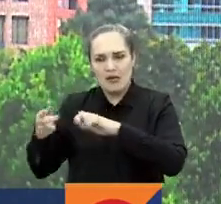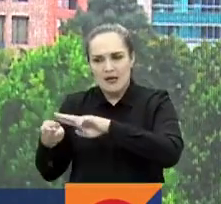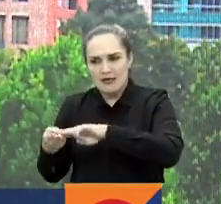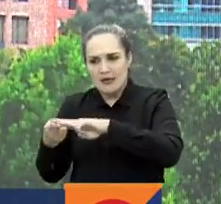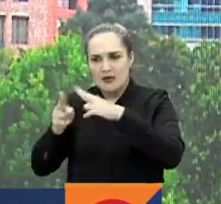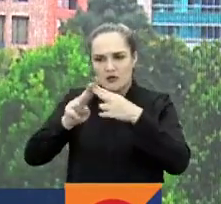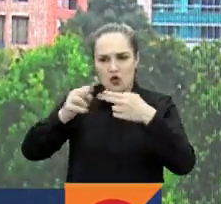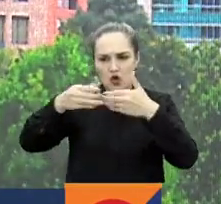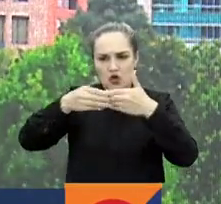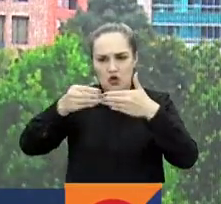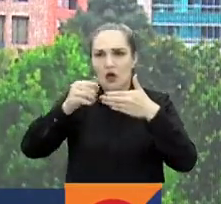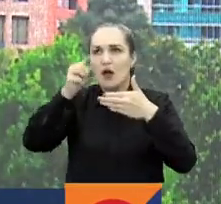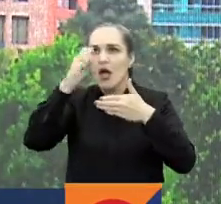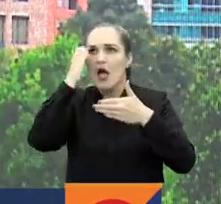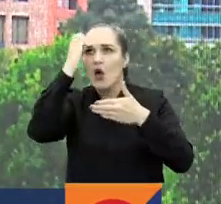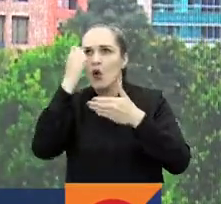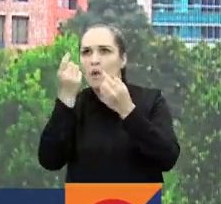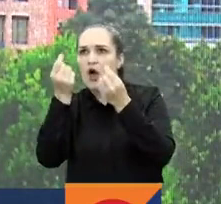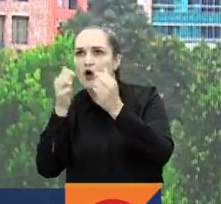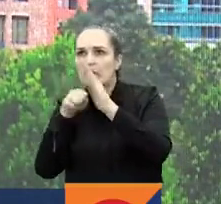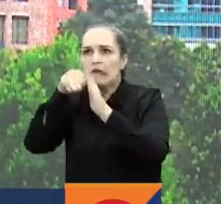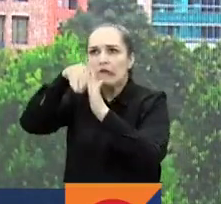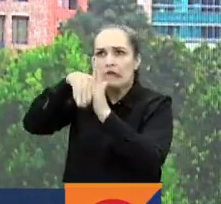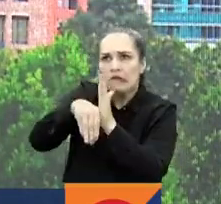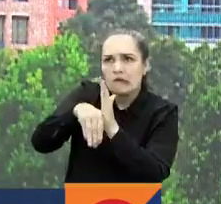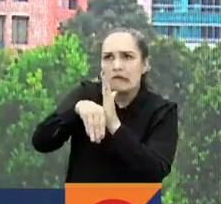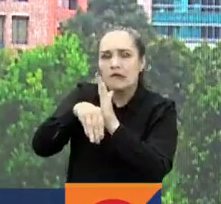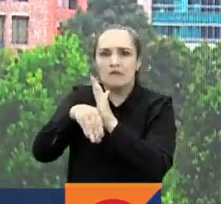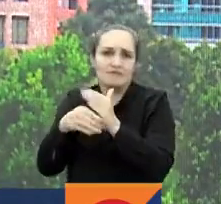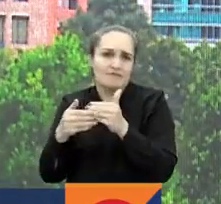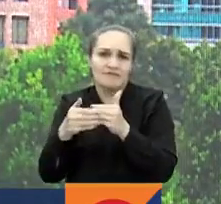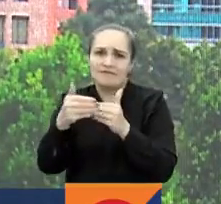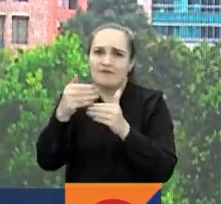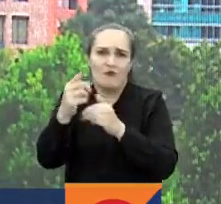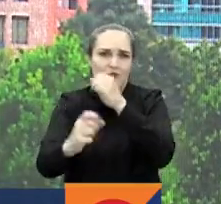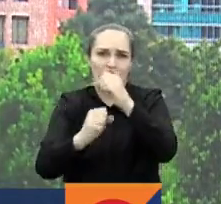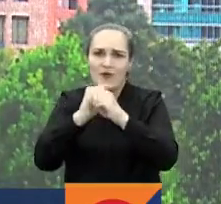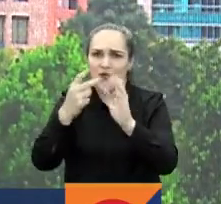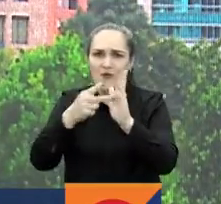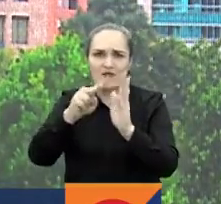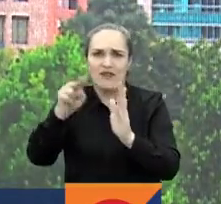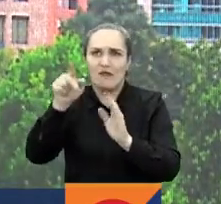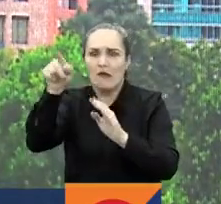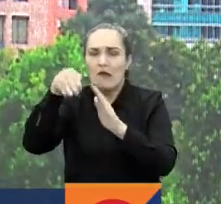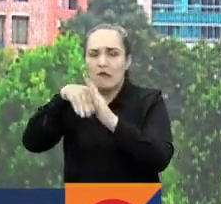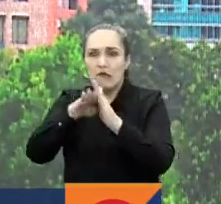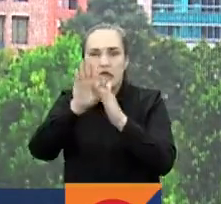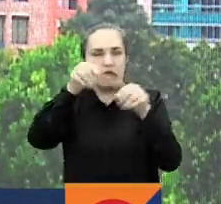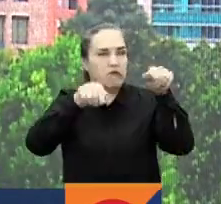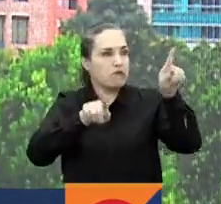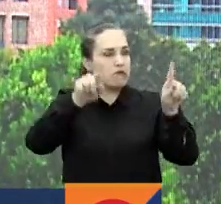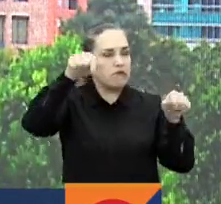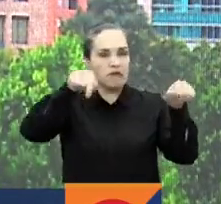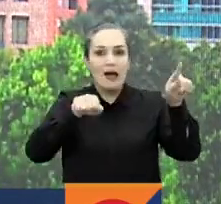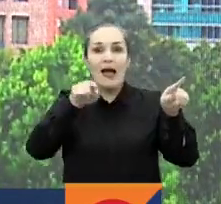para Europa en lo que va de este año y en lo corrido de todo 2022. Por eso también la paridad entre